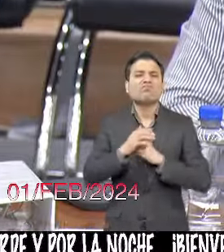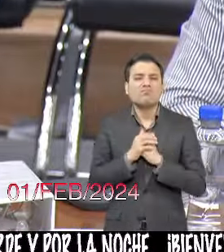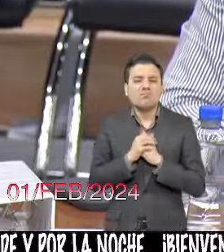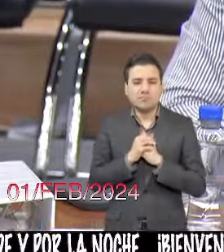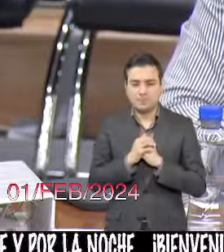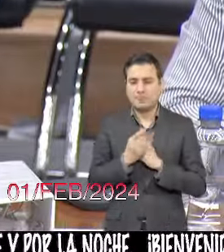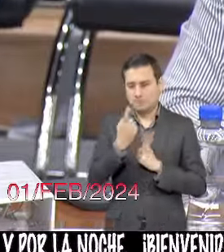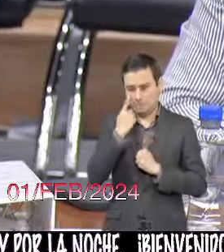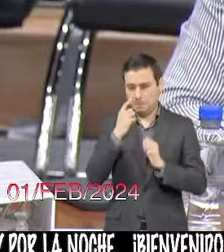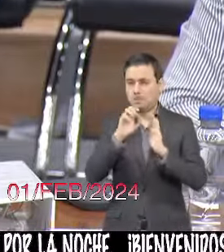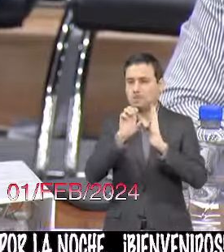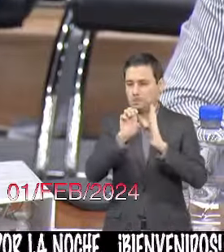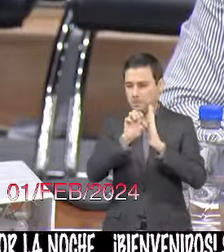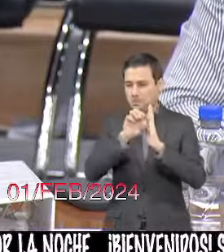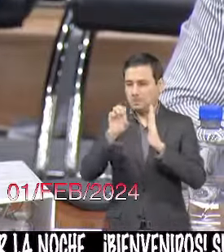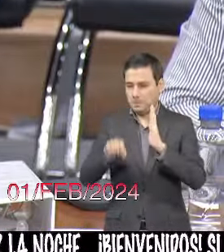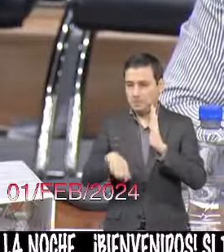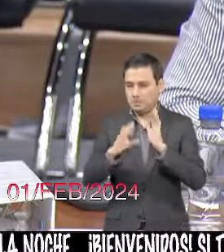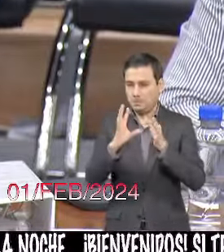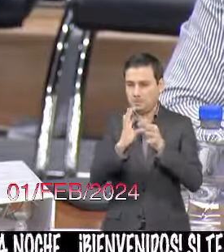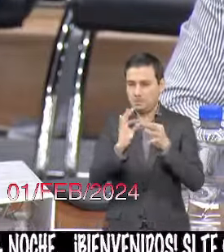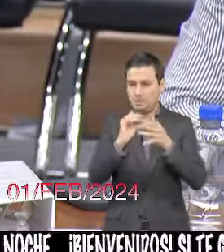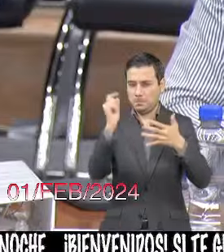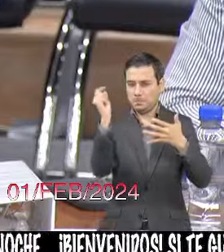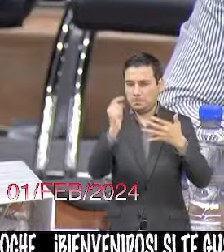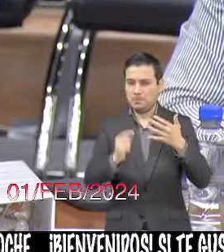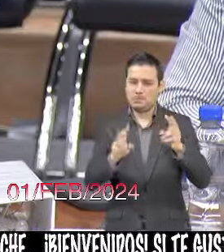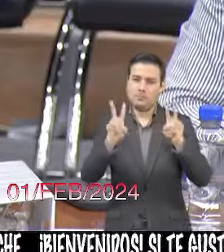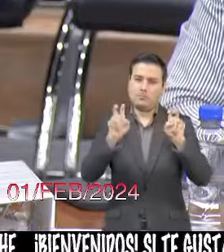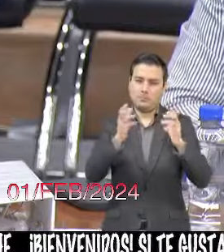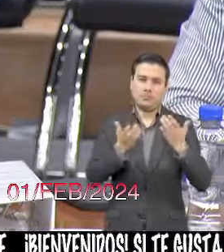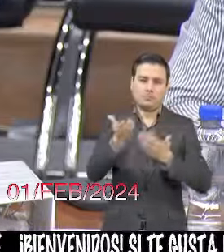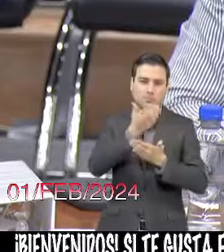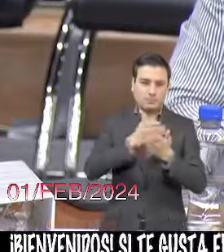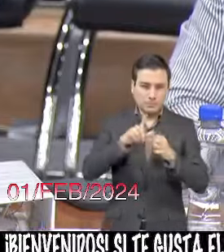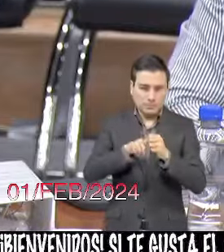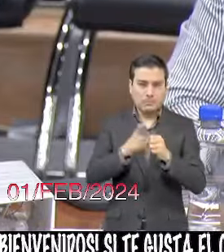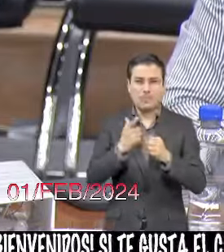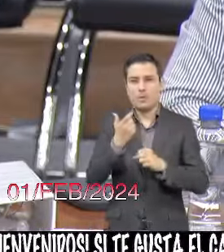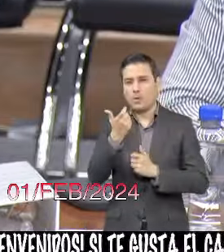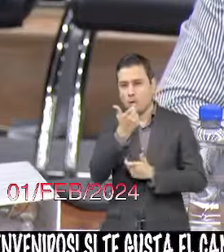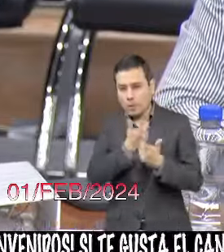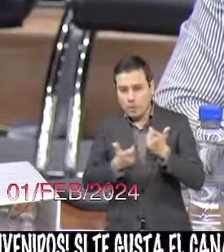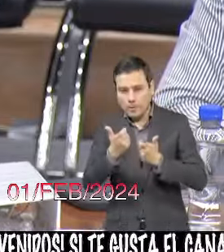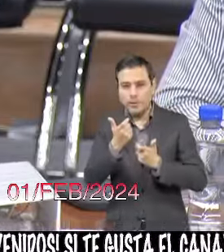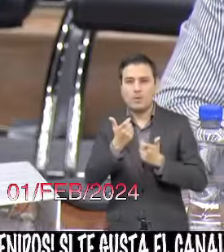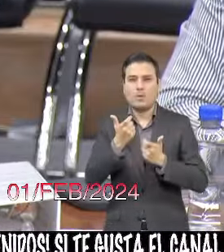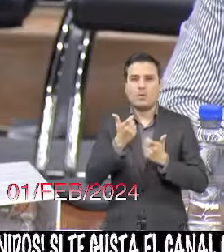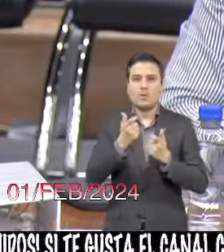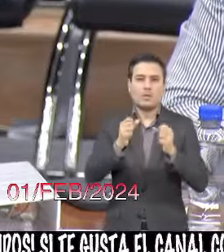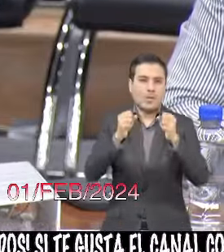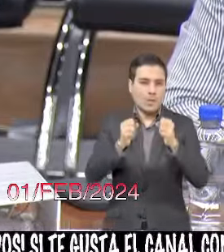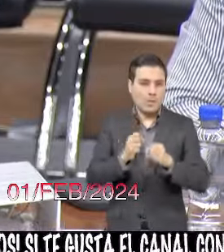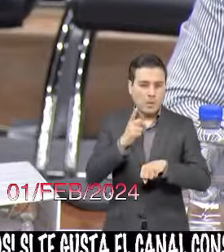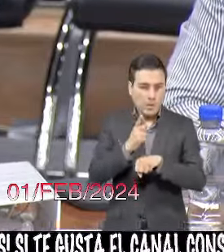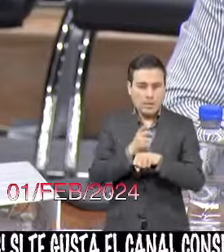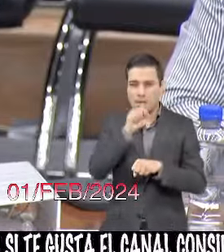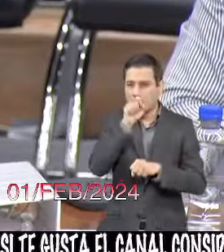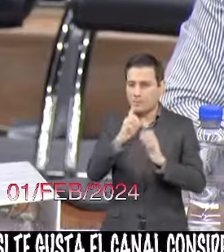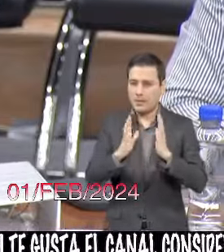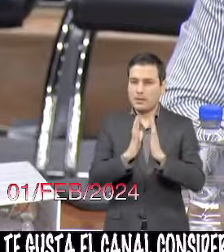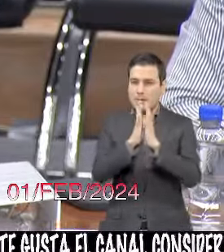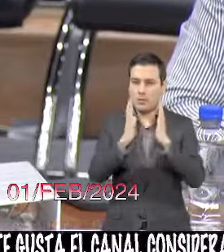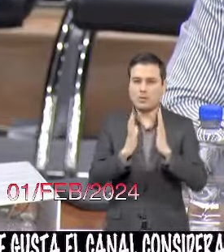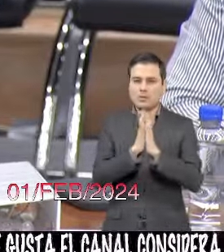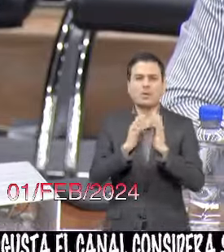que ha dado el PRD para avanzar en materia social, económica, de seguridad y, por supuesto, en materia de democracia.